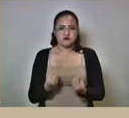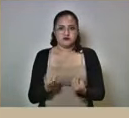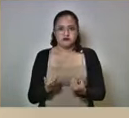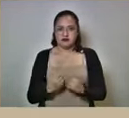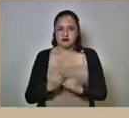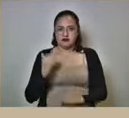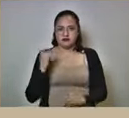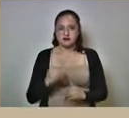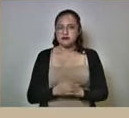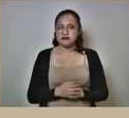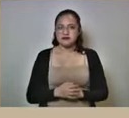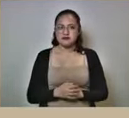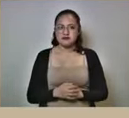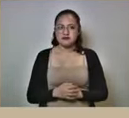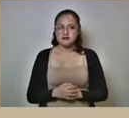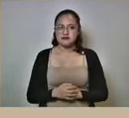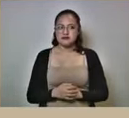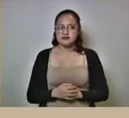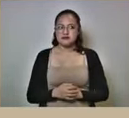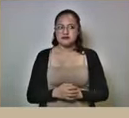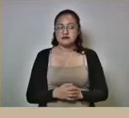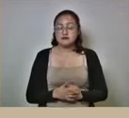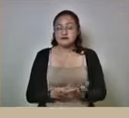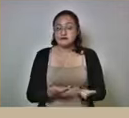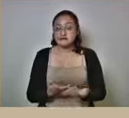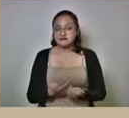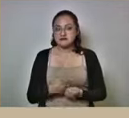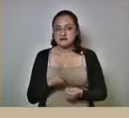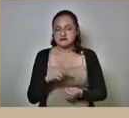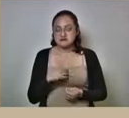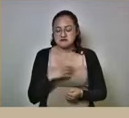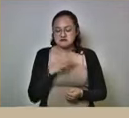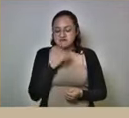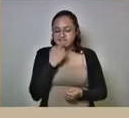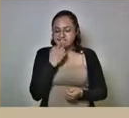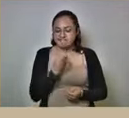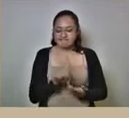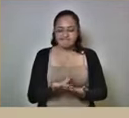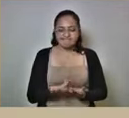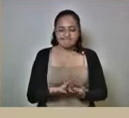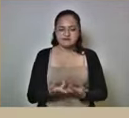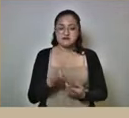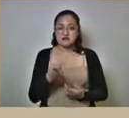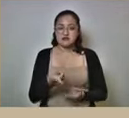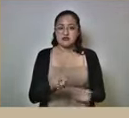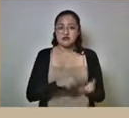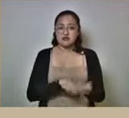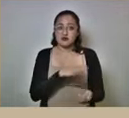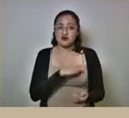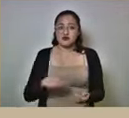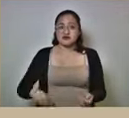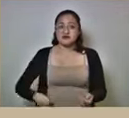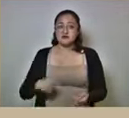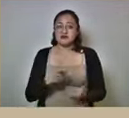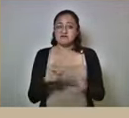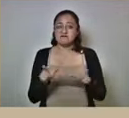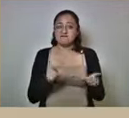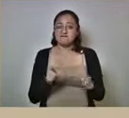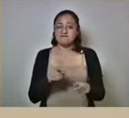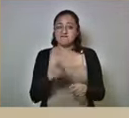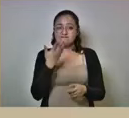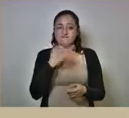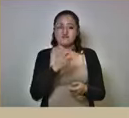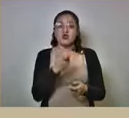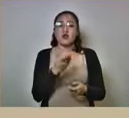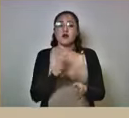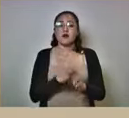alto. Pues, ¿qué te puedo decir? Hay una Contraloría Municipal que tiene que